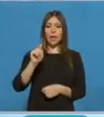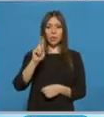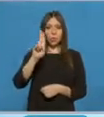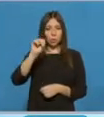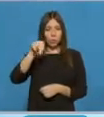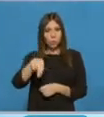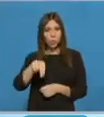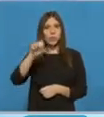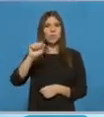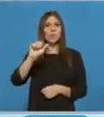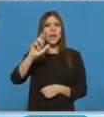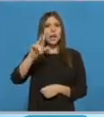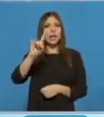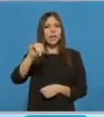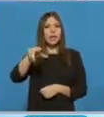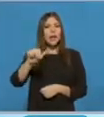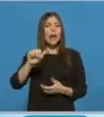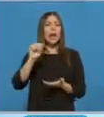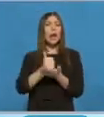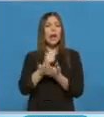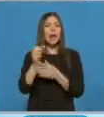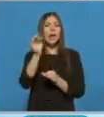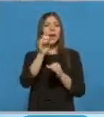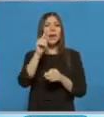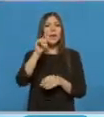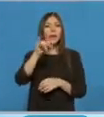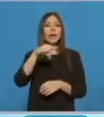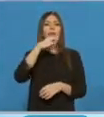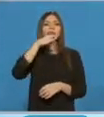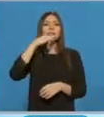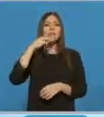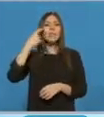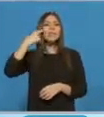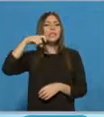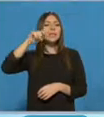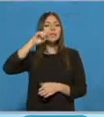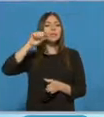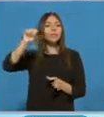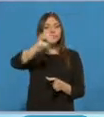sardinas, arroz, lenteja, chiles, salsa de tomate,